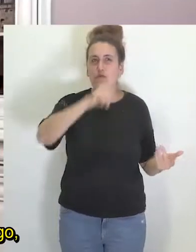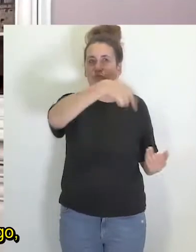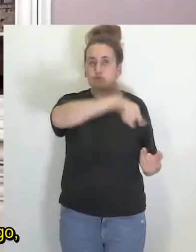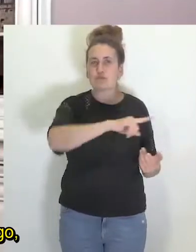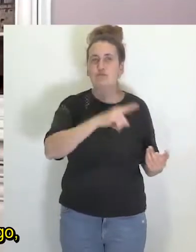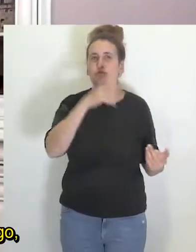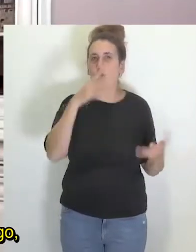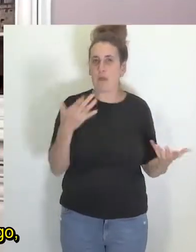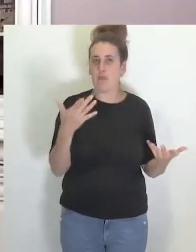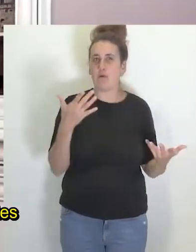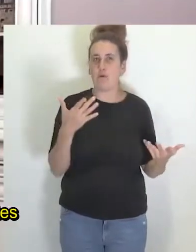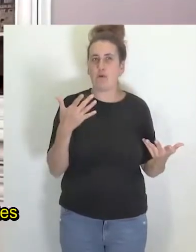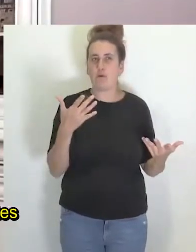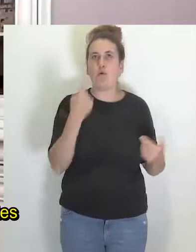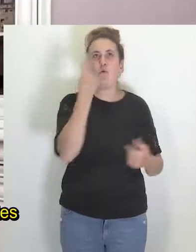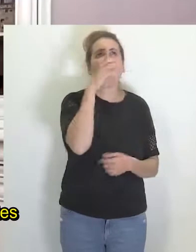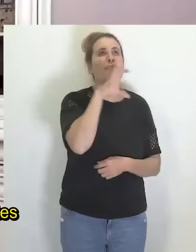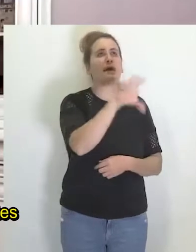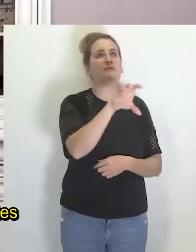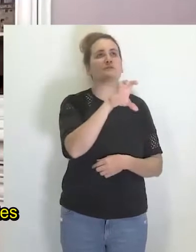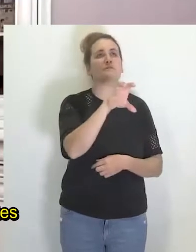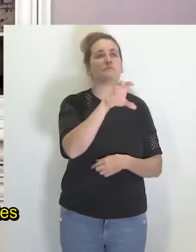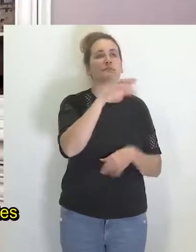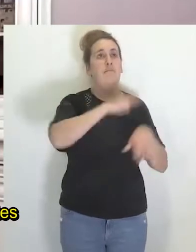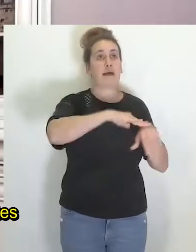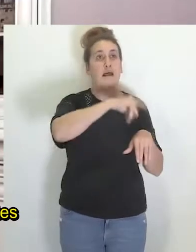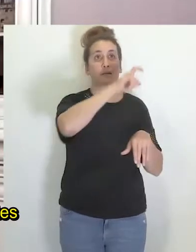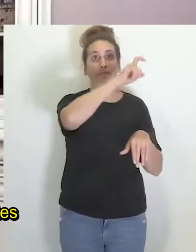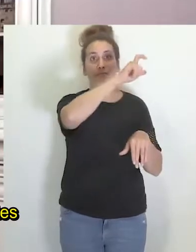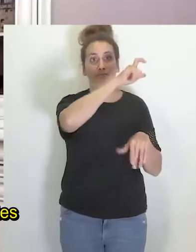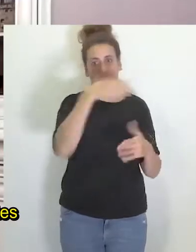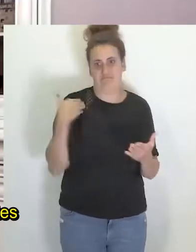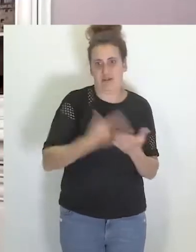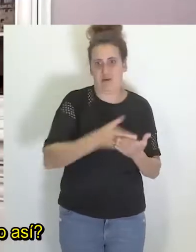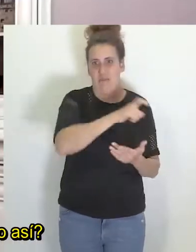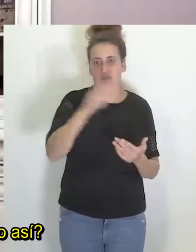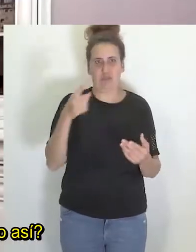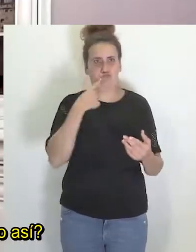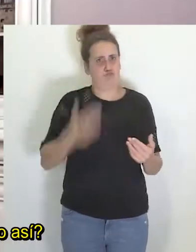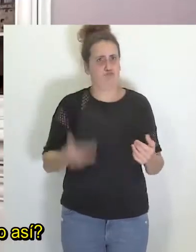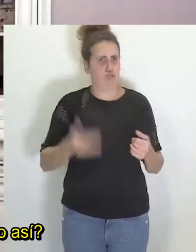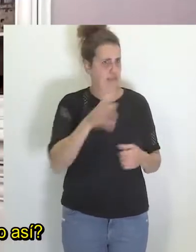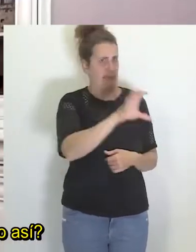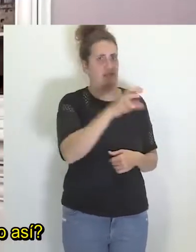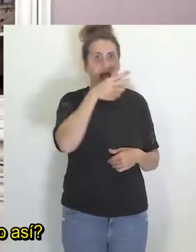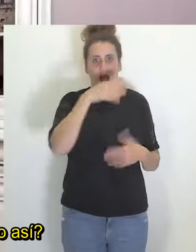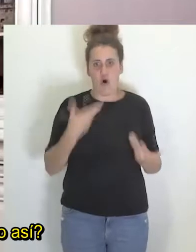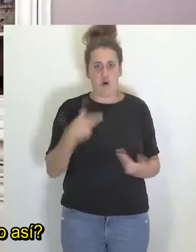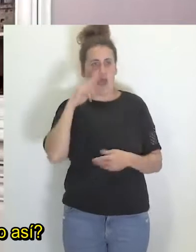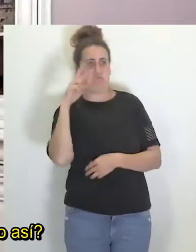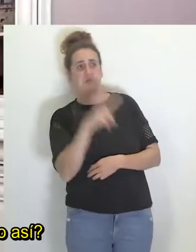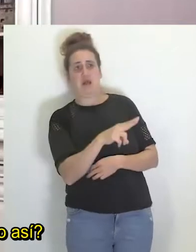se percibe cuando, lo que digo, un país que para tantas gentes ha sido tan importante y que ahora no